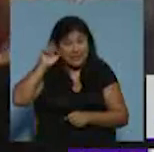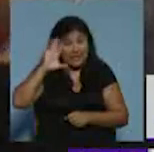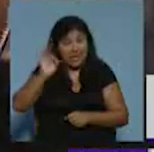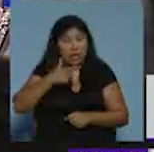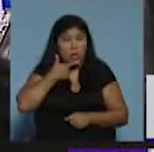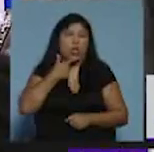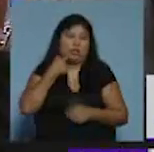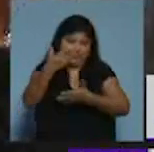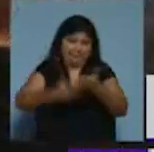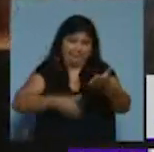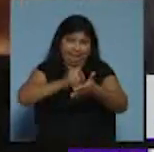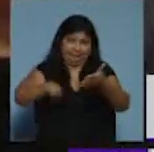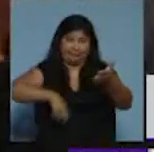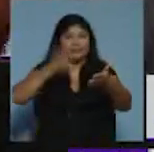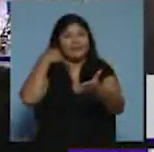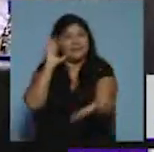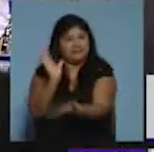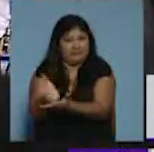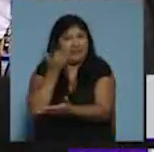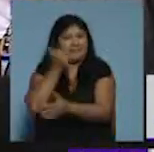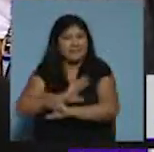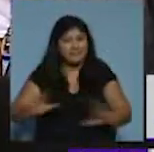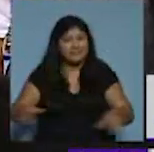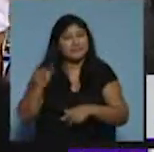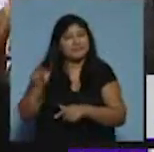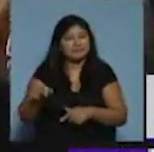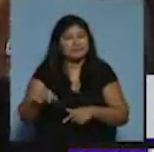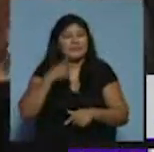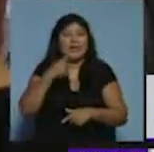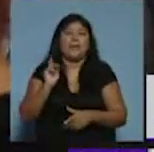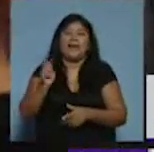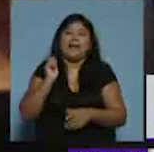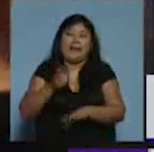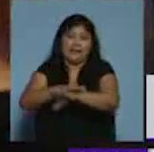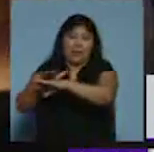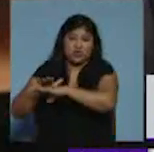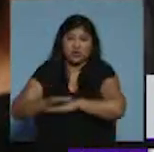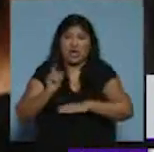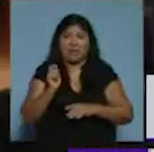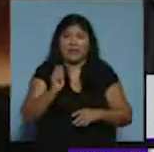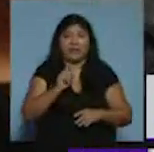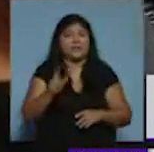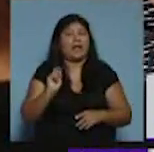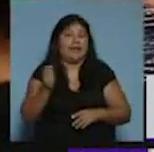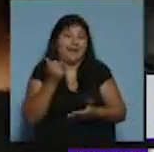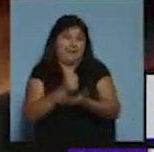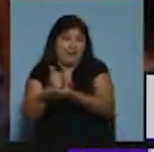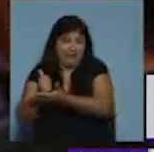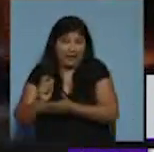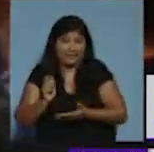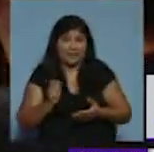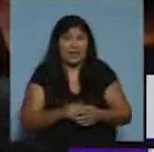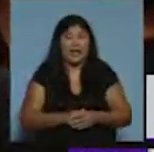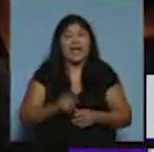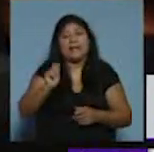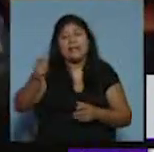de penas para y determinar quiénes eran los integrantes y qué roles cumplían en la